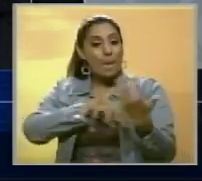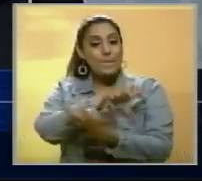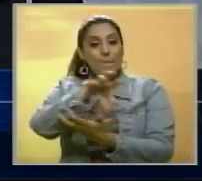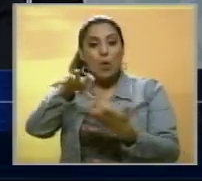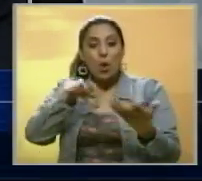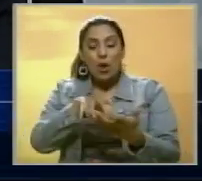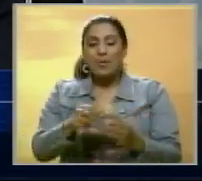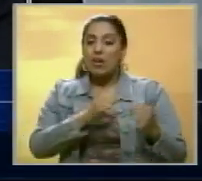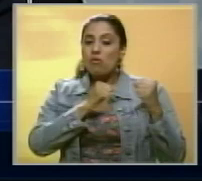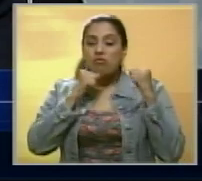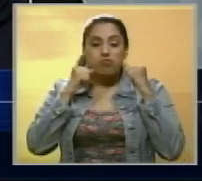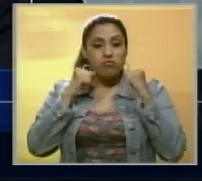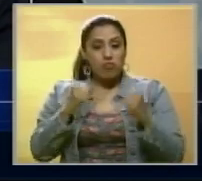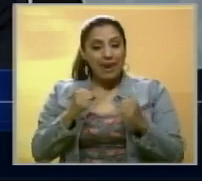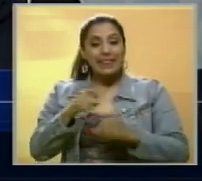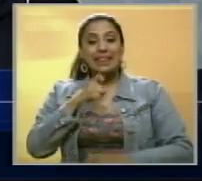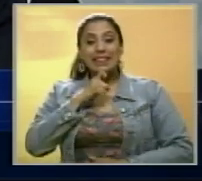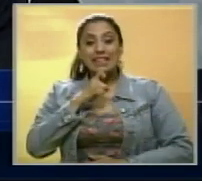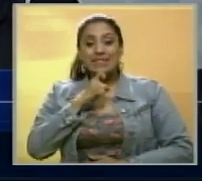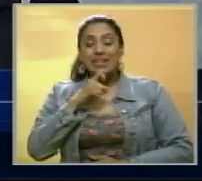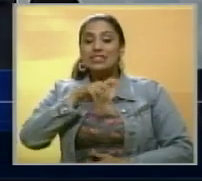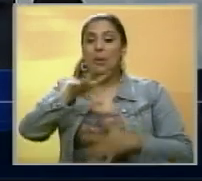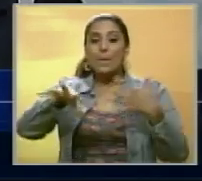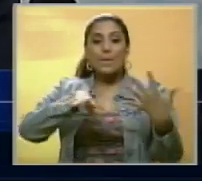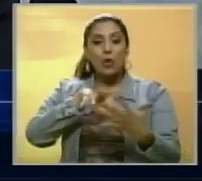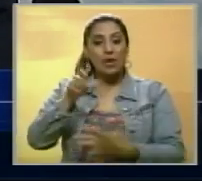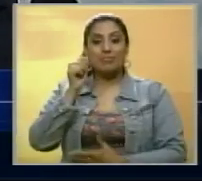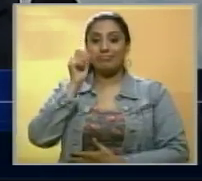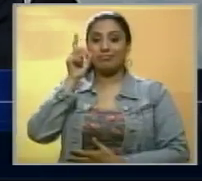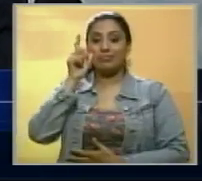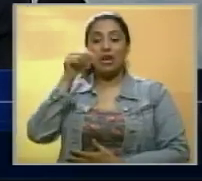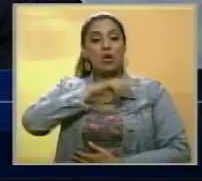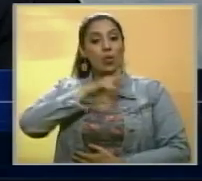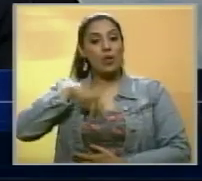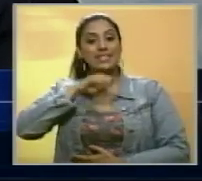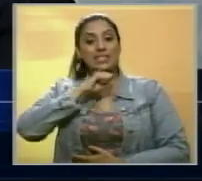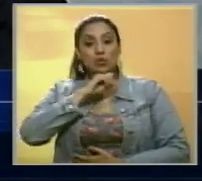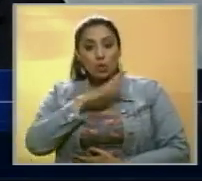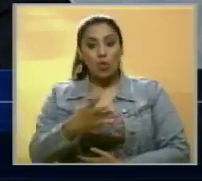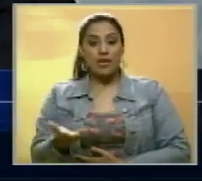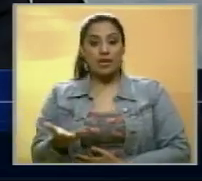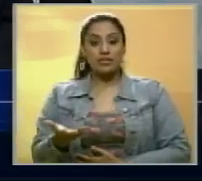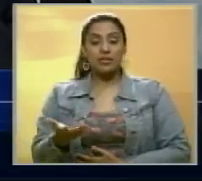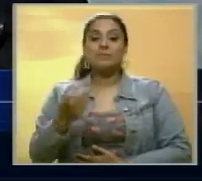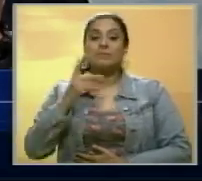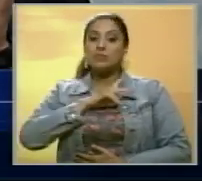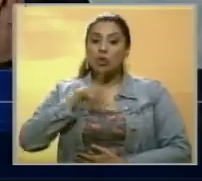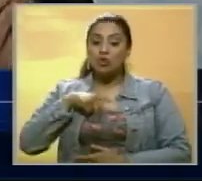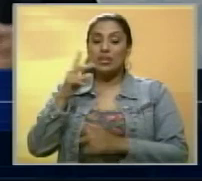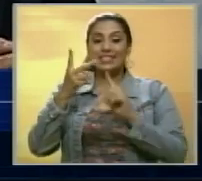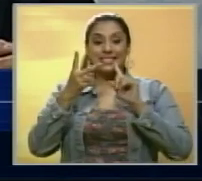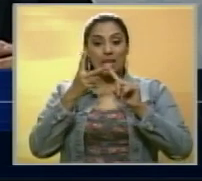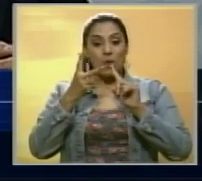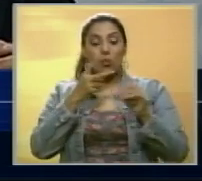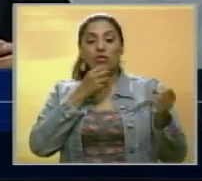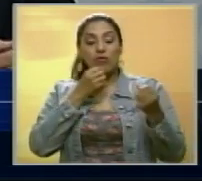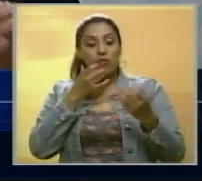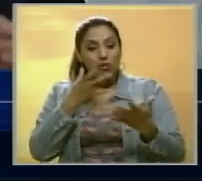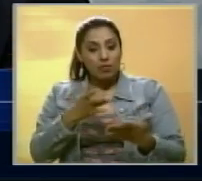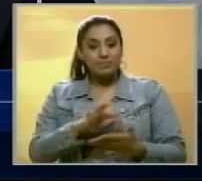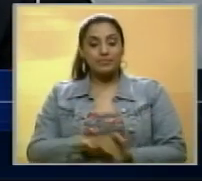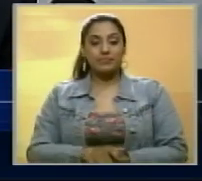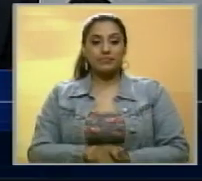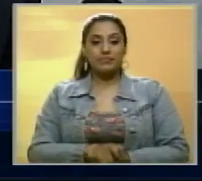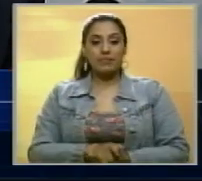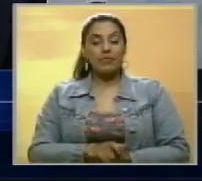situación sumamente difícil, es una crisis sin precedentes en nuestra historia. Y ahí quiero ir a la segunda parte, y aquí